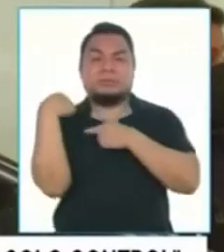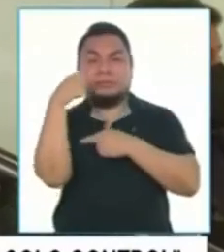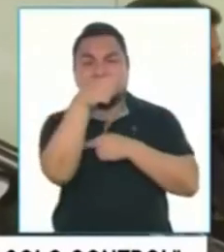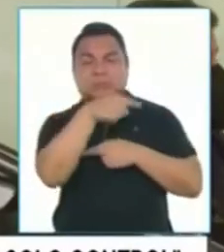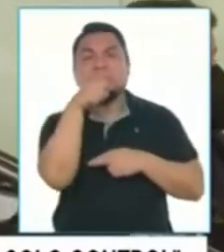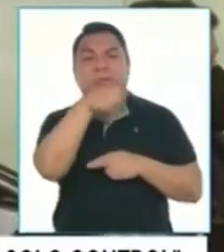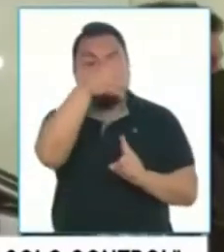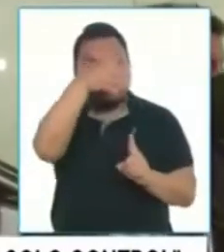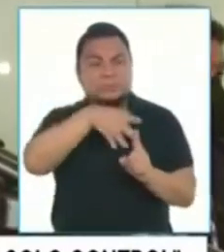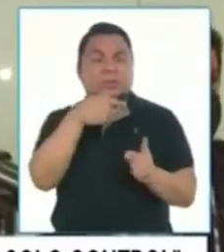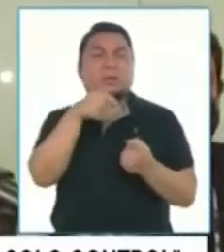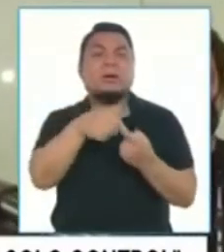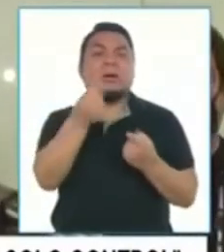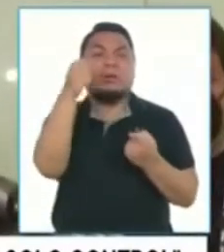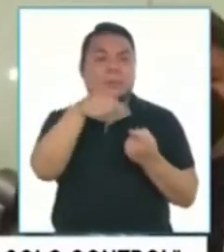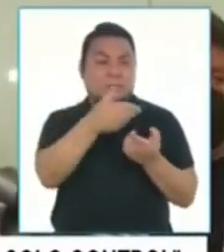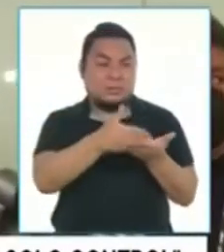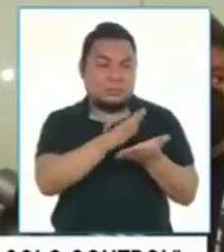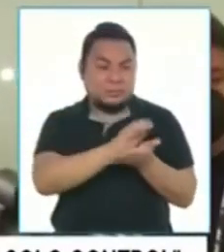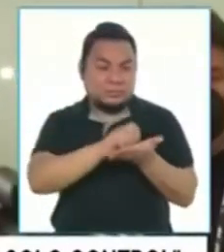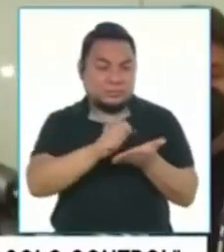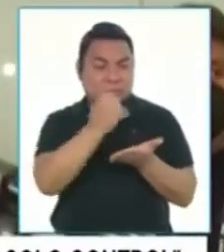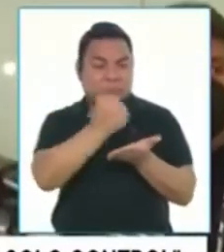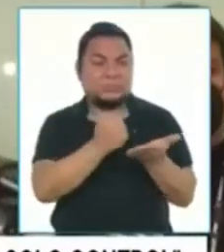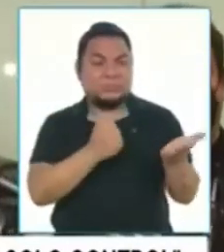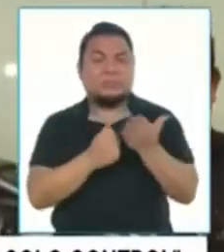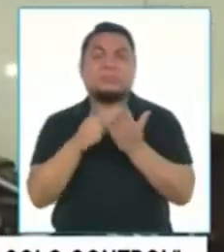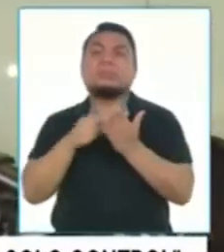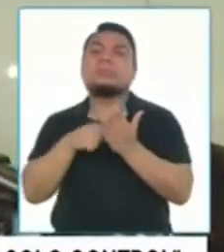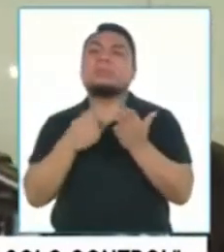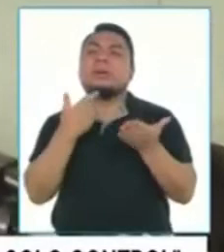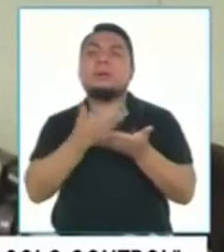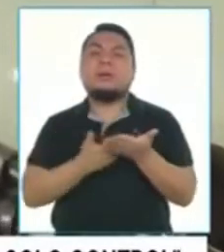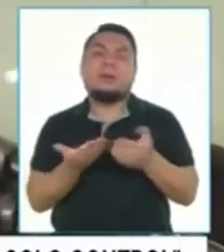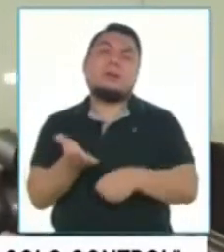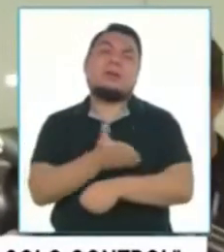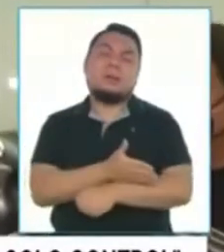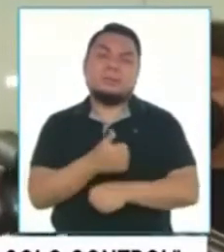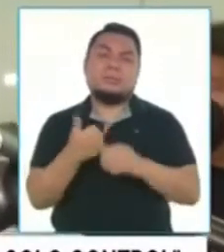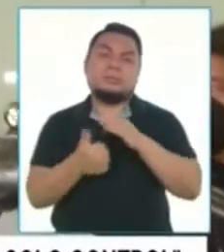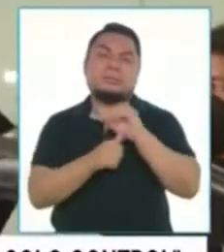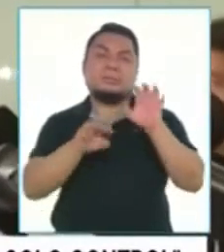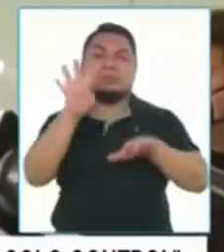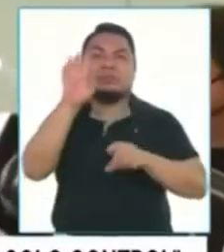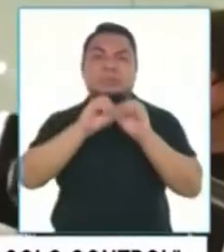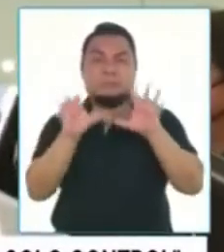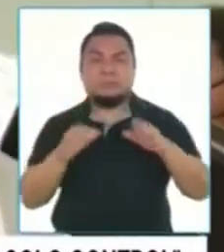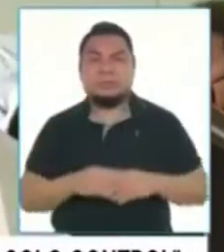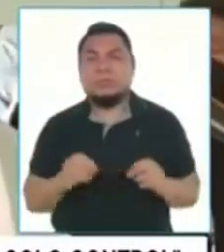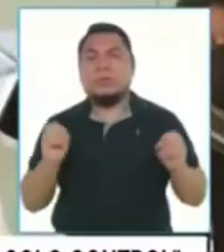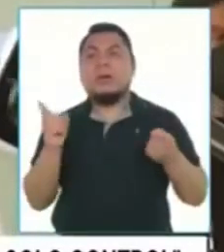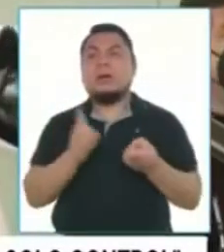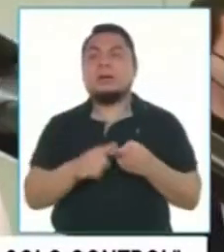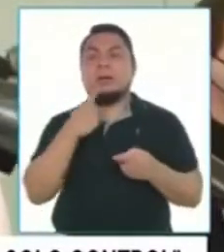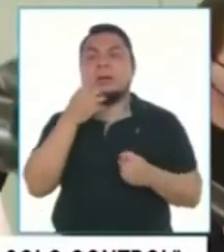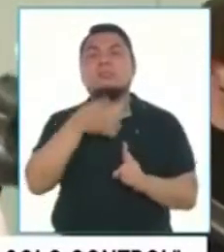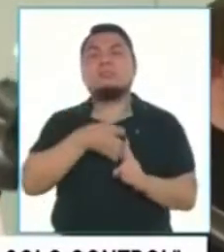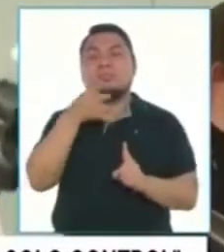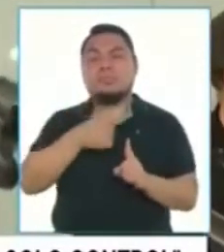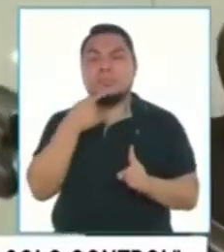y ahí le hacen la toma de la prueba, y esa persona también tiene que ir a un aislamiento como se tenía anteriormente durante 14 días o hasta que se haga una